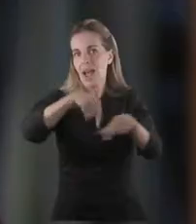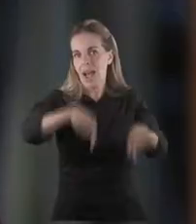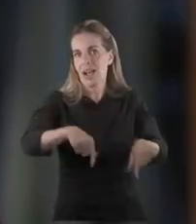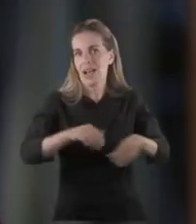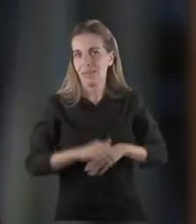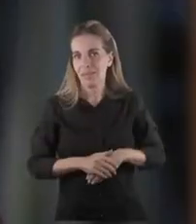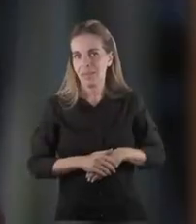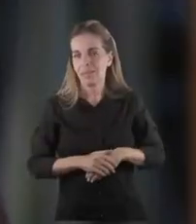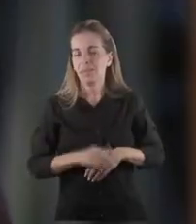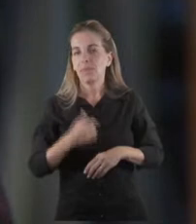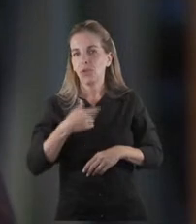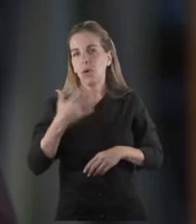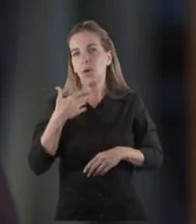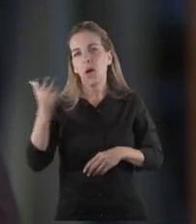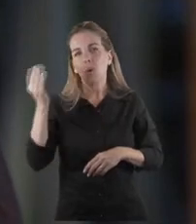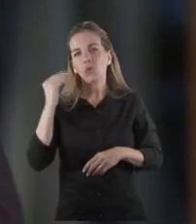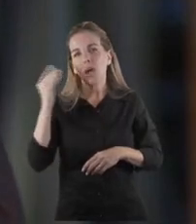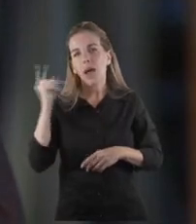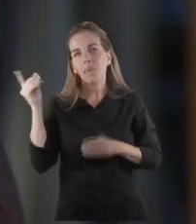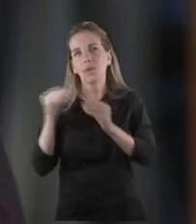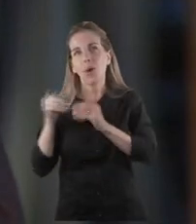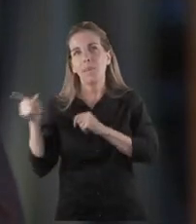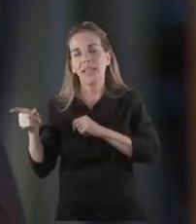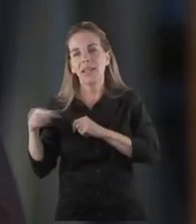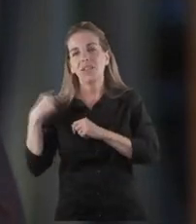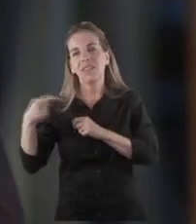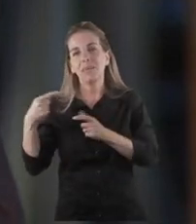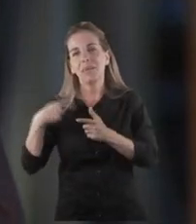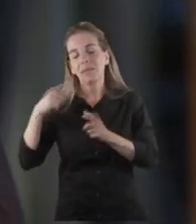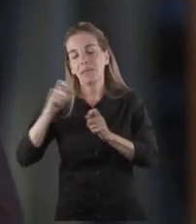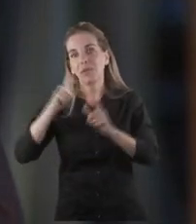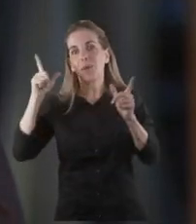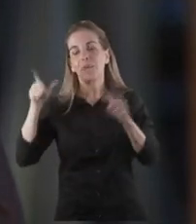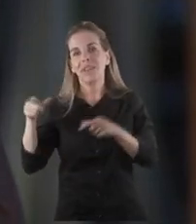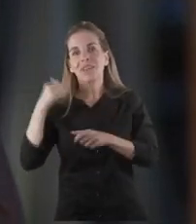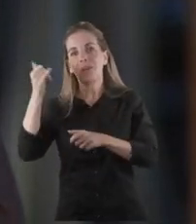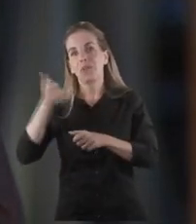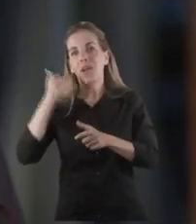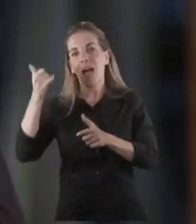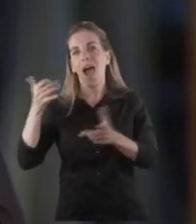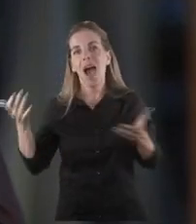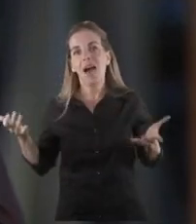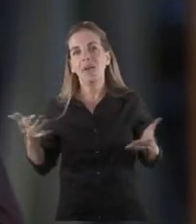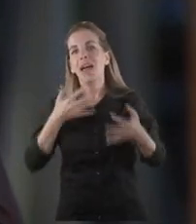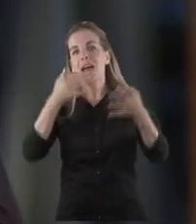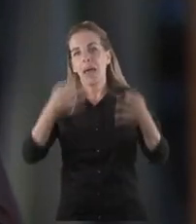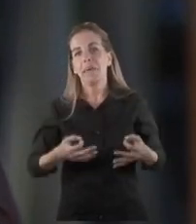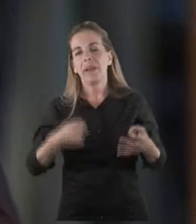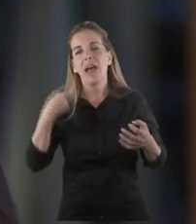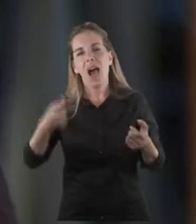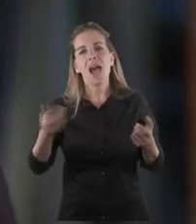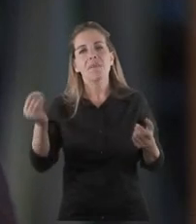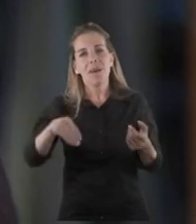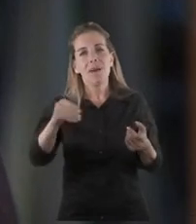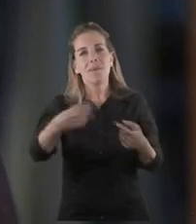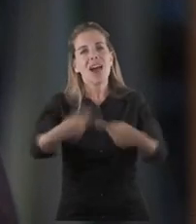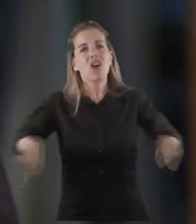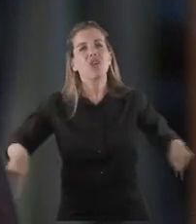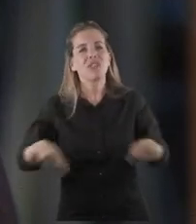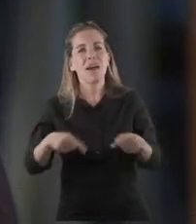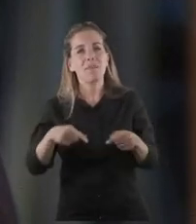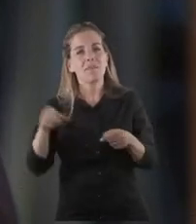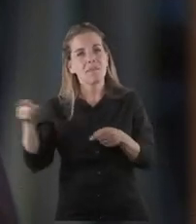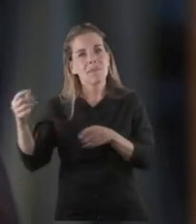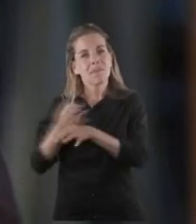Yo recién lo escuchaba y nunca me termino de sorprender y siempre tenemos algo para aprender, Orlando.